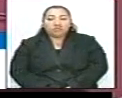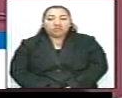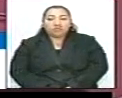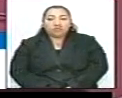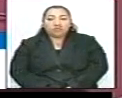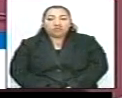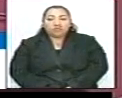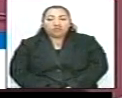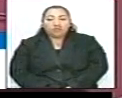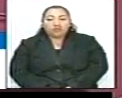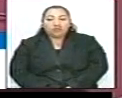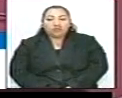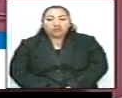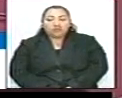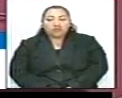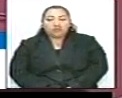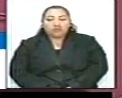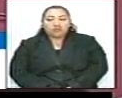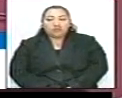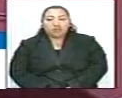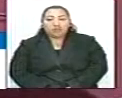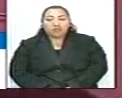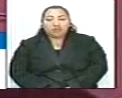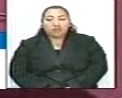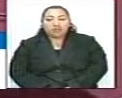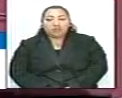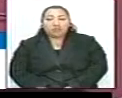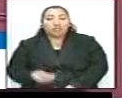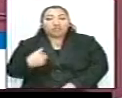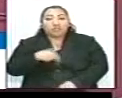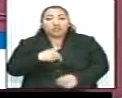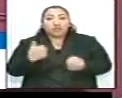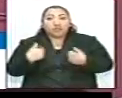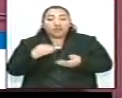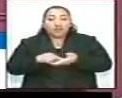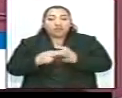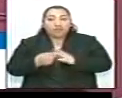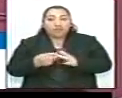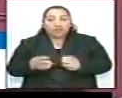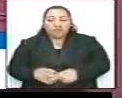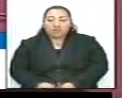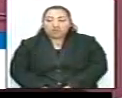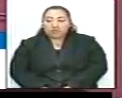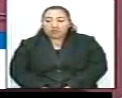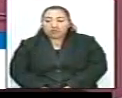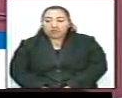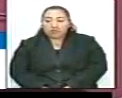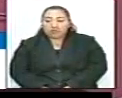considerado una visita a la región de Puno, entendiendo de que en la región de Puno